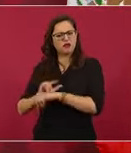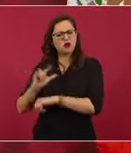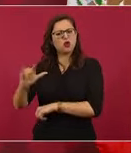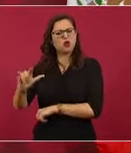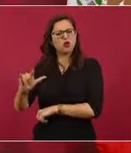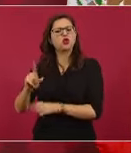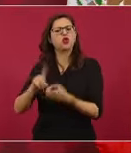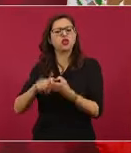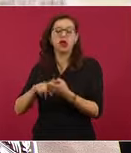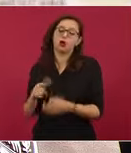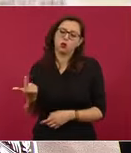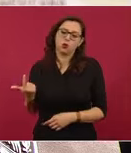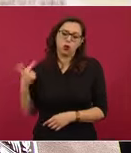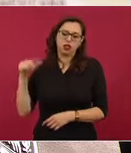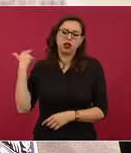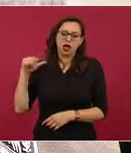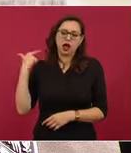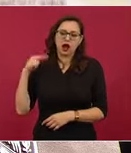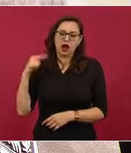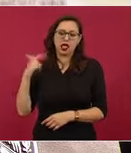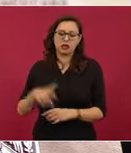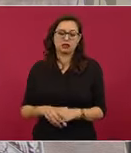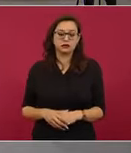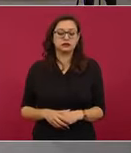Canadá. Ah,